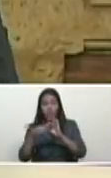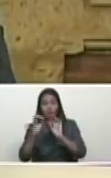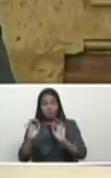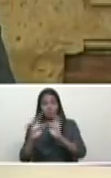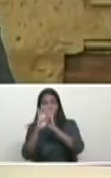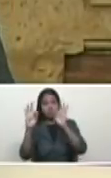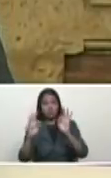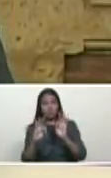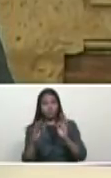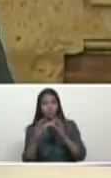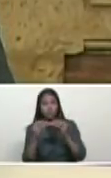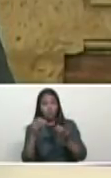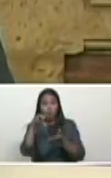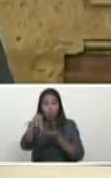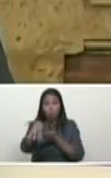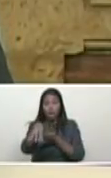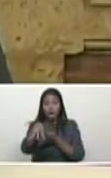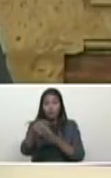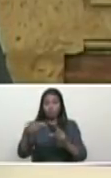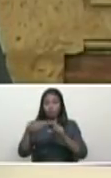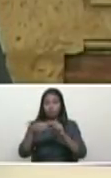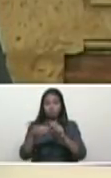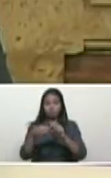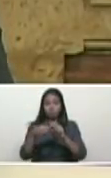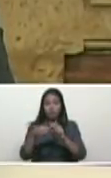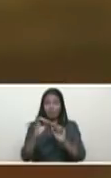como estado unido